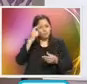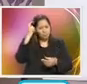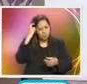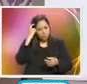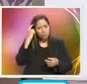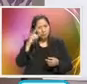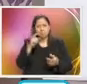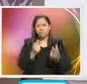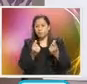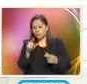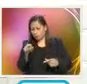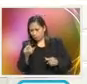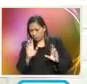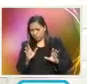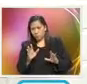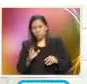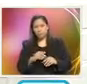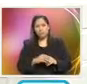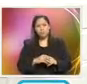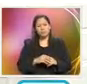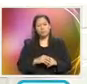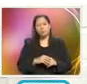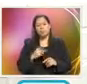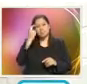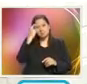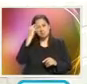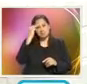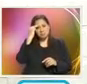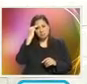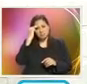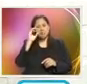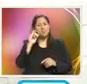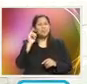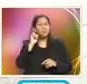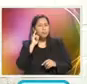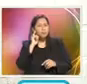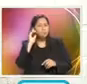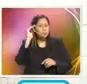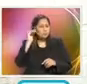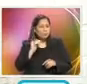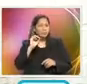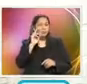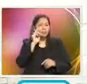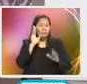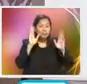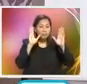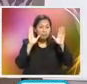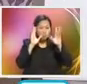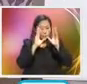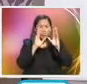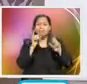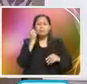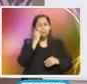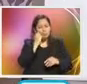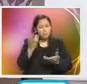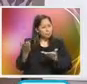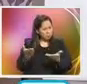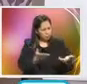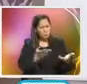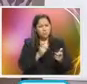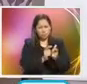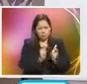personas que ya están con alguna deficiencia auditiva, visual. Sí, es posible incluirlos en el grupo, en